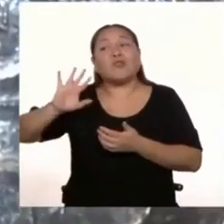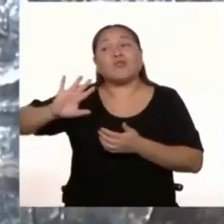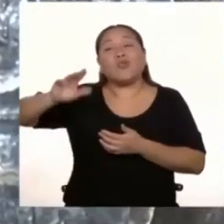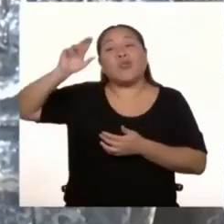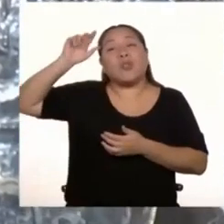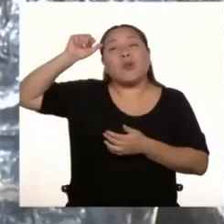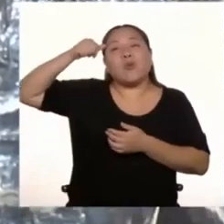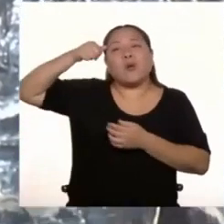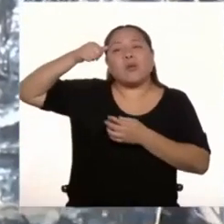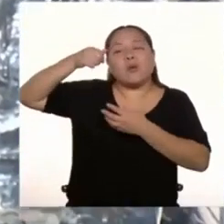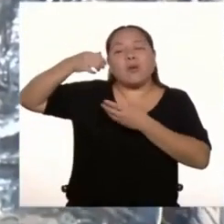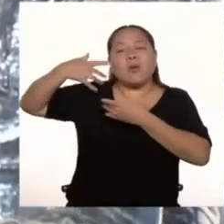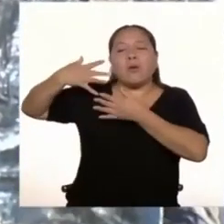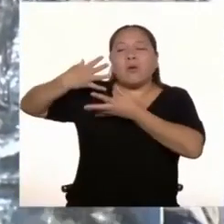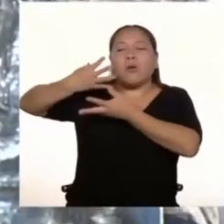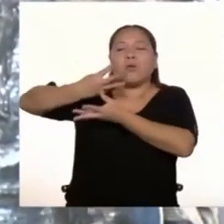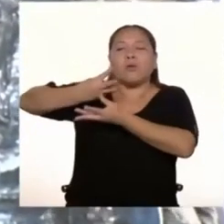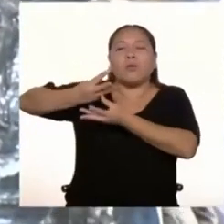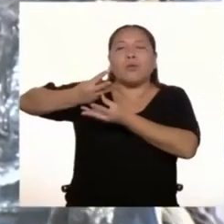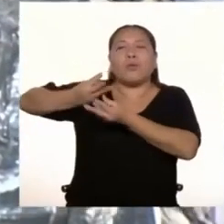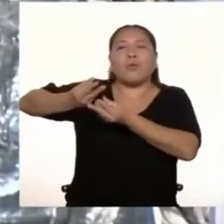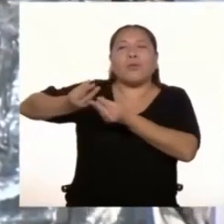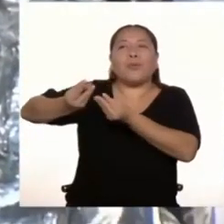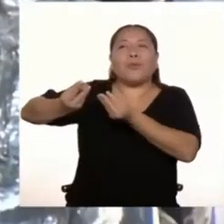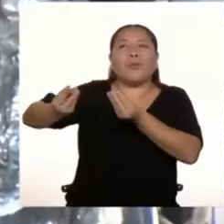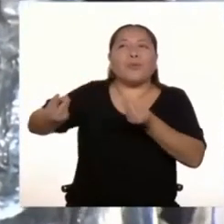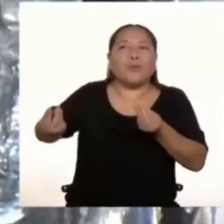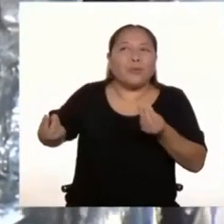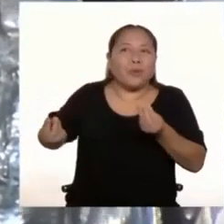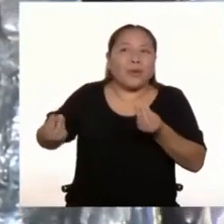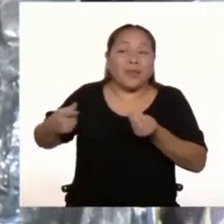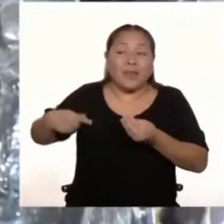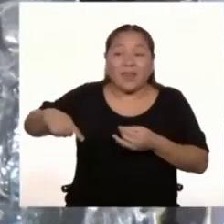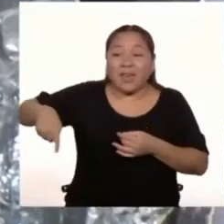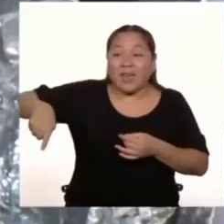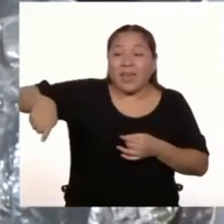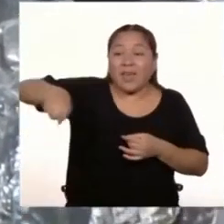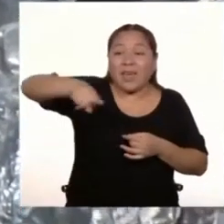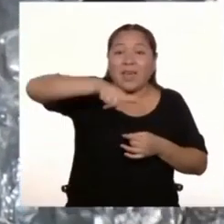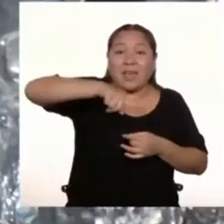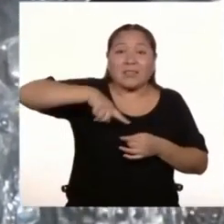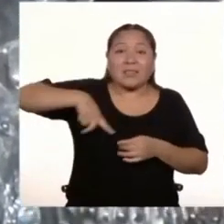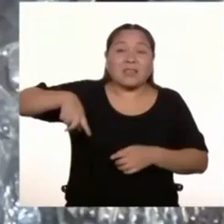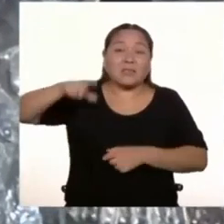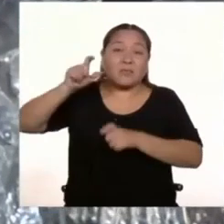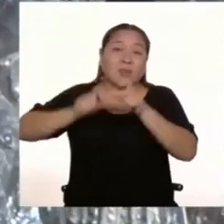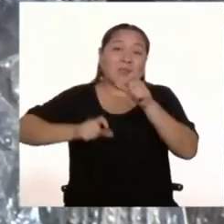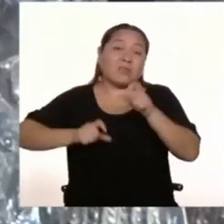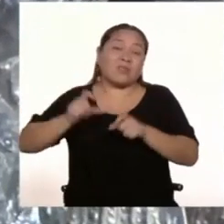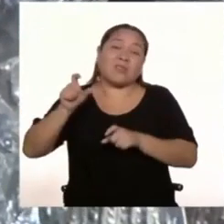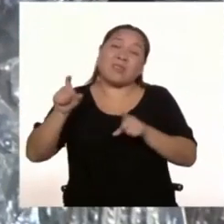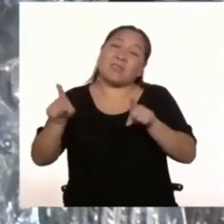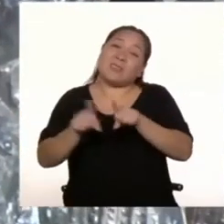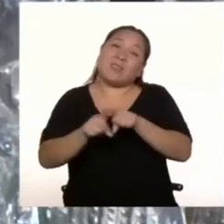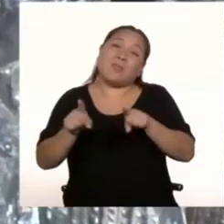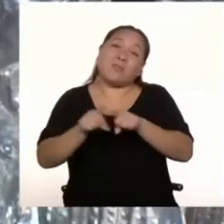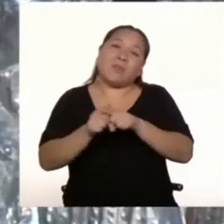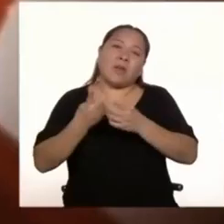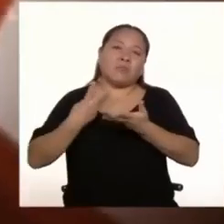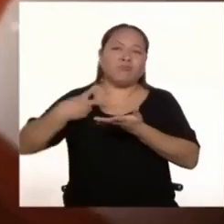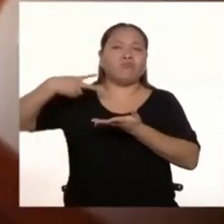el pasar de los años. Todos ellos son también nuestros héroes.